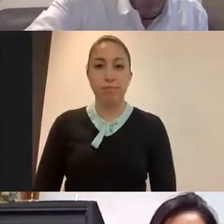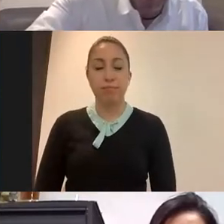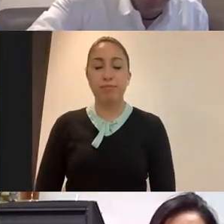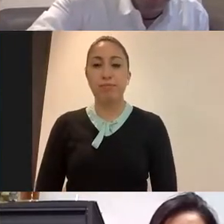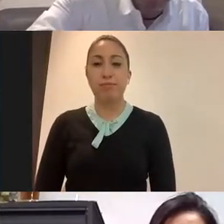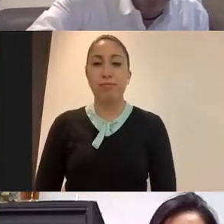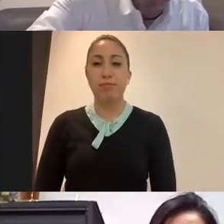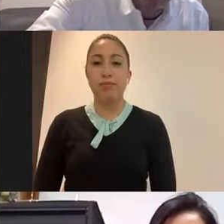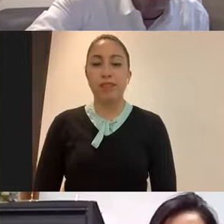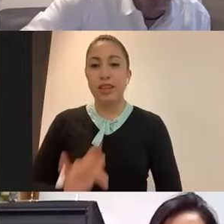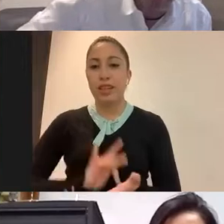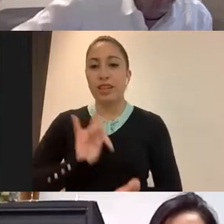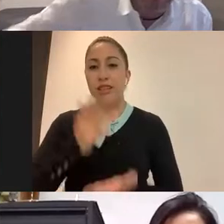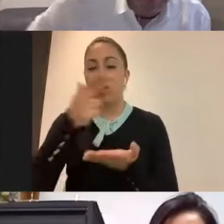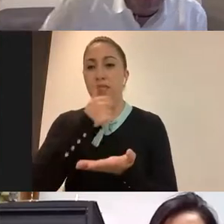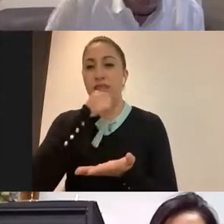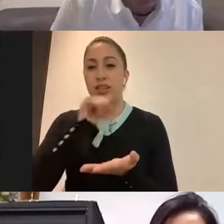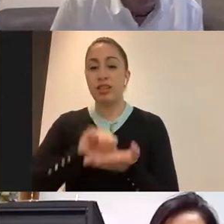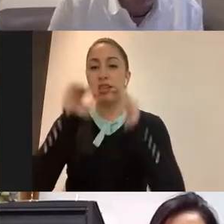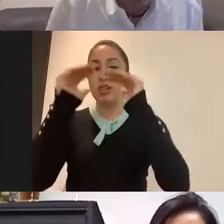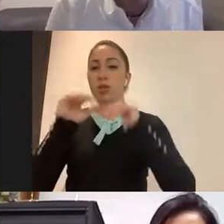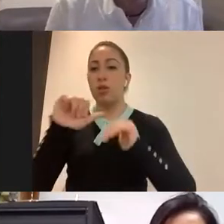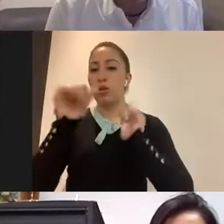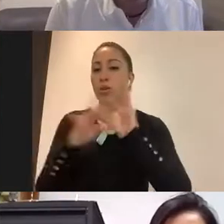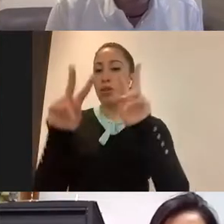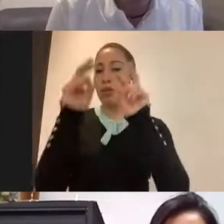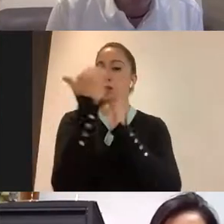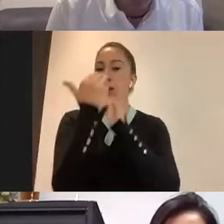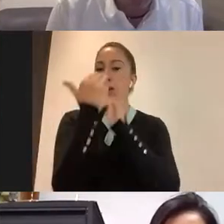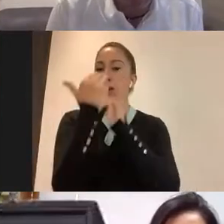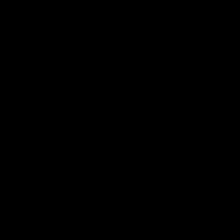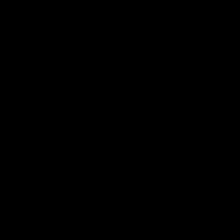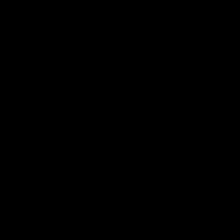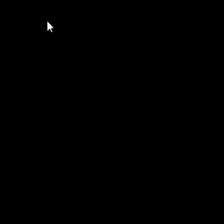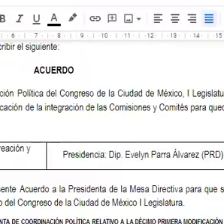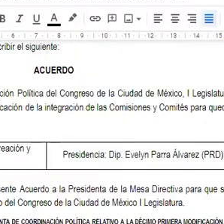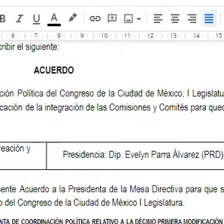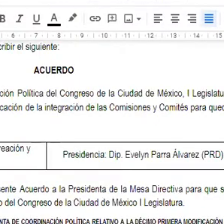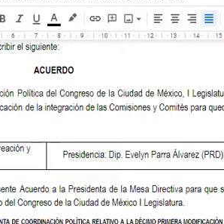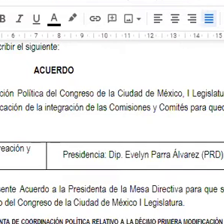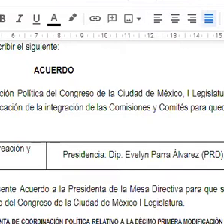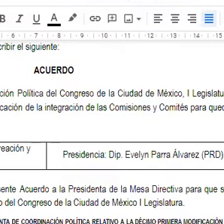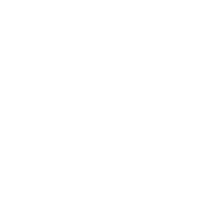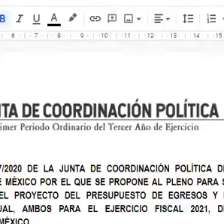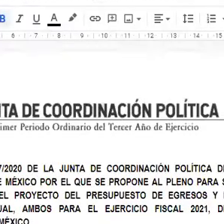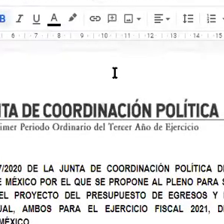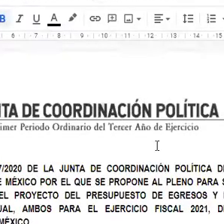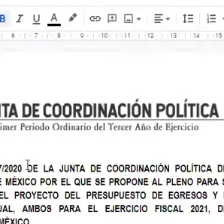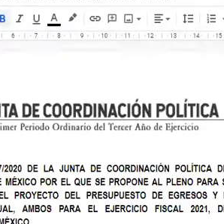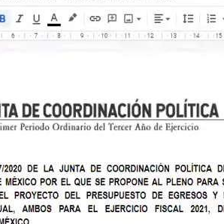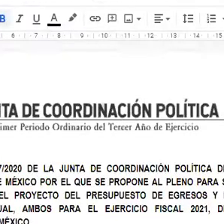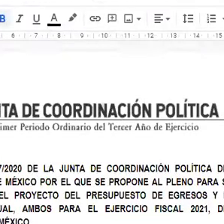amable. Secretario, si damos, por favor, lectura al siguiente punto del orden del día. Sí. Sí, con mucho gusto.